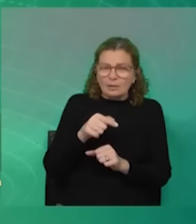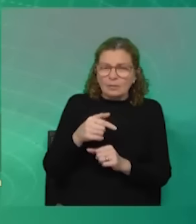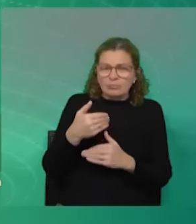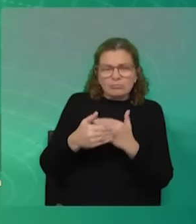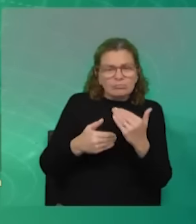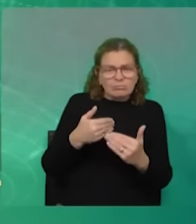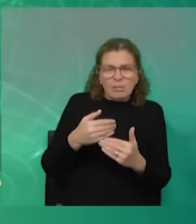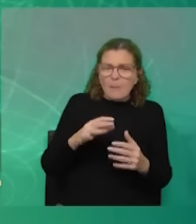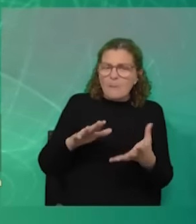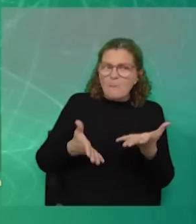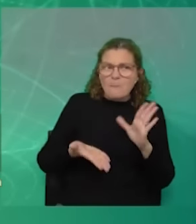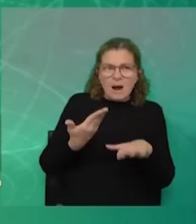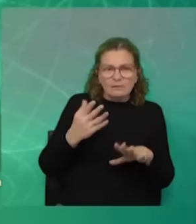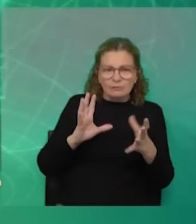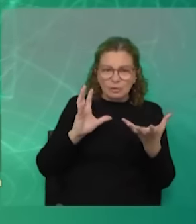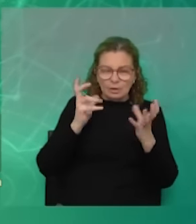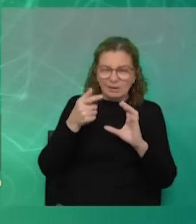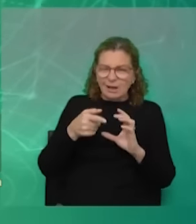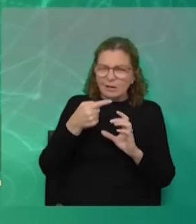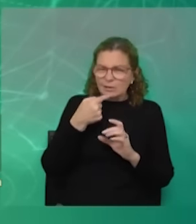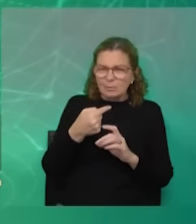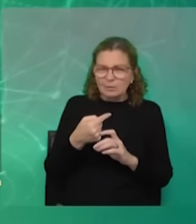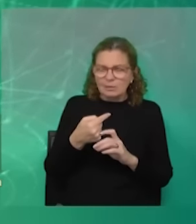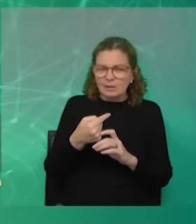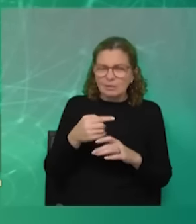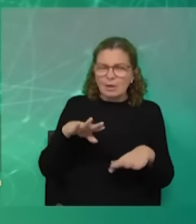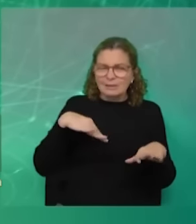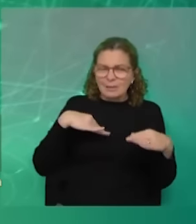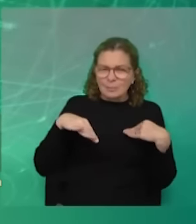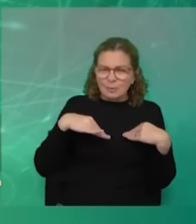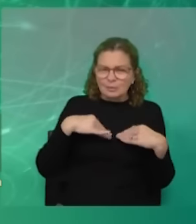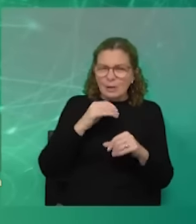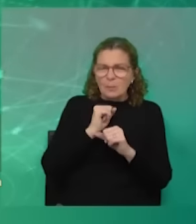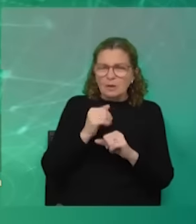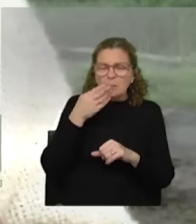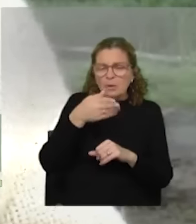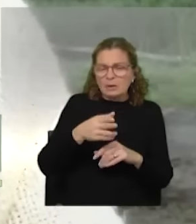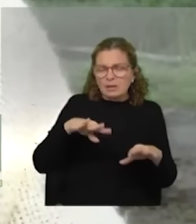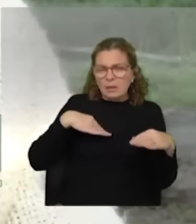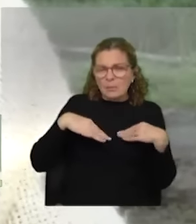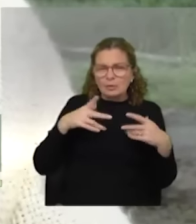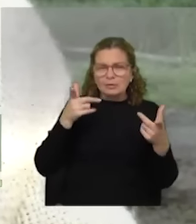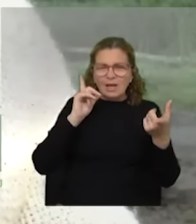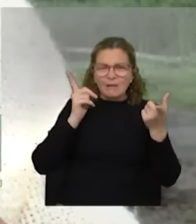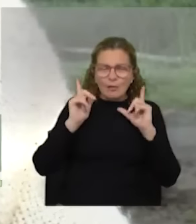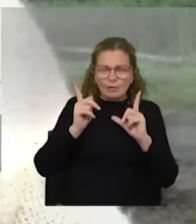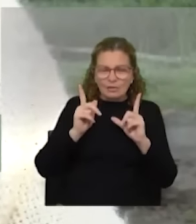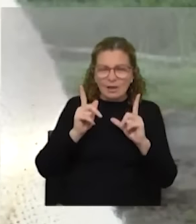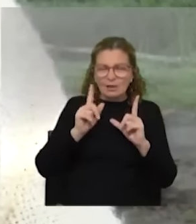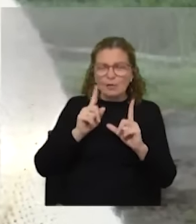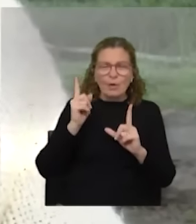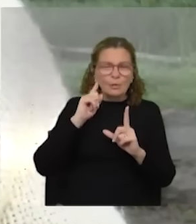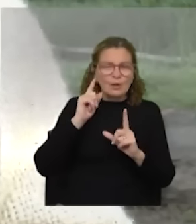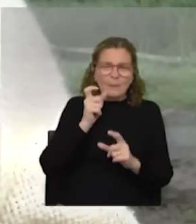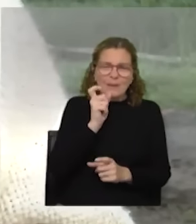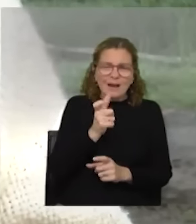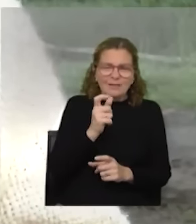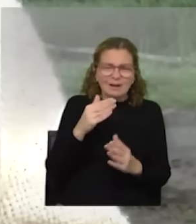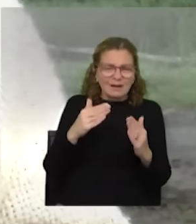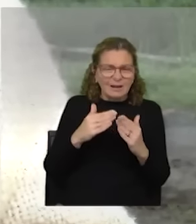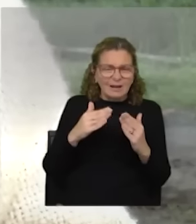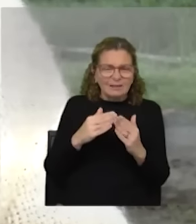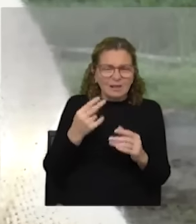provocando más violencia acá lo que estamos defendiendo es al deporte que podamos ir al deporte a disfrutarlo y no Escuchar palabras que en nuestras